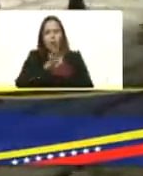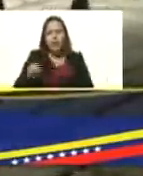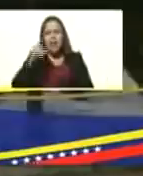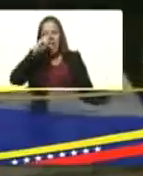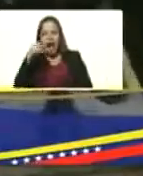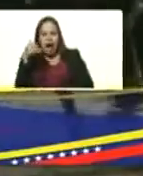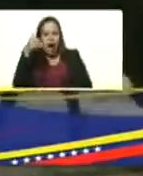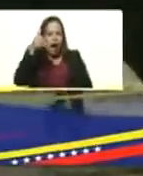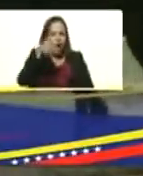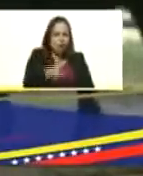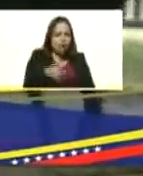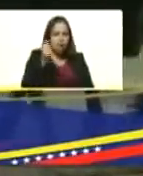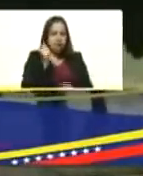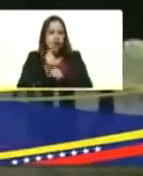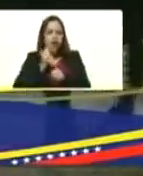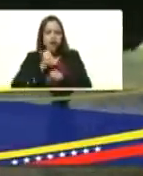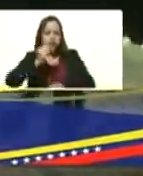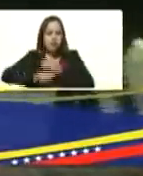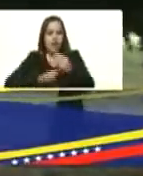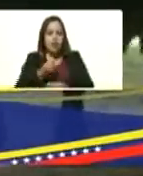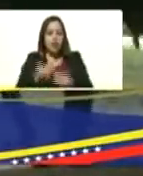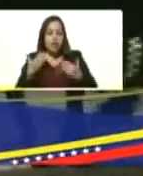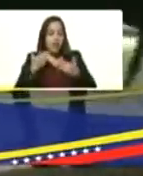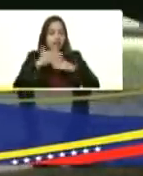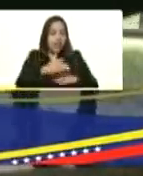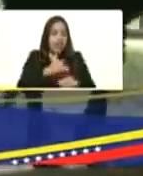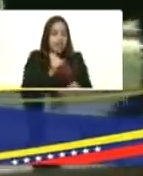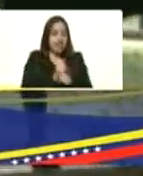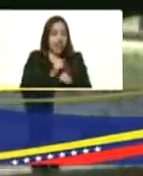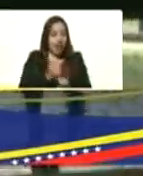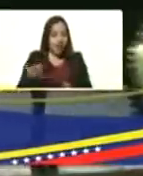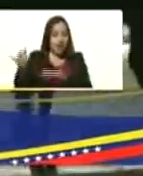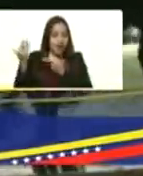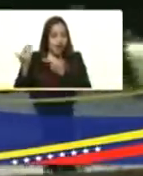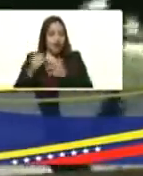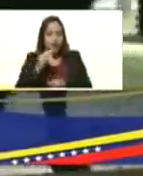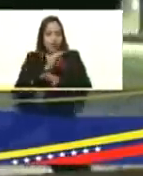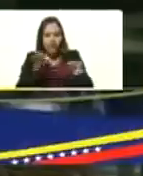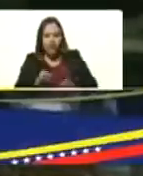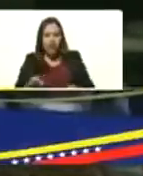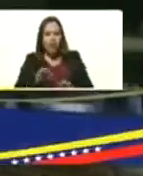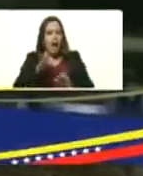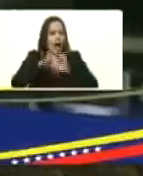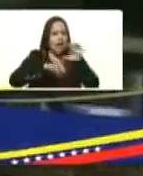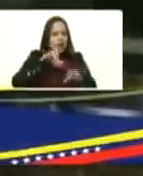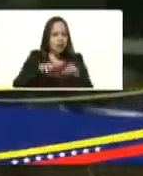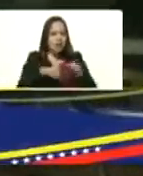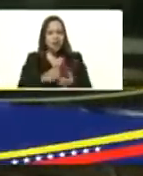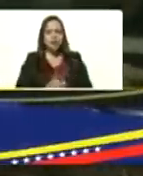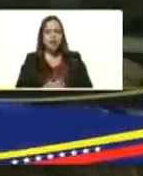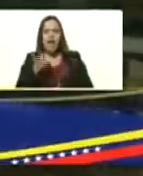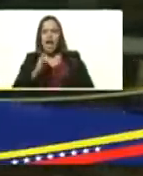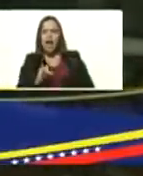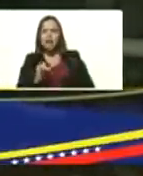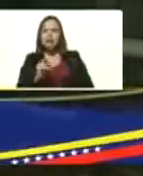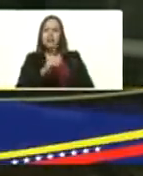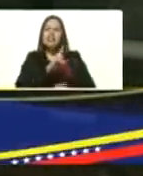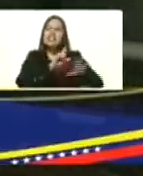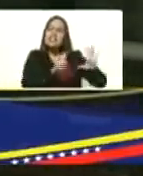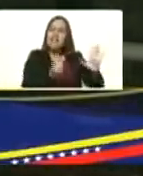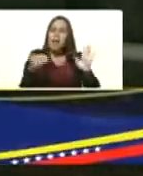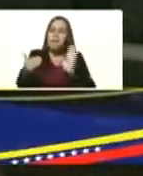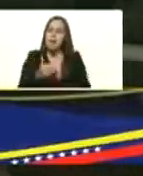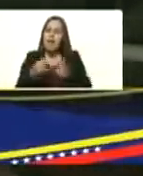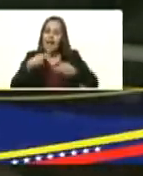en este nivel de explotación de este tipo de ganadería cuentan con aproximadamente más de 6 mil hectáreas